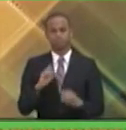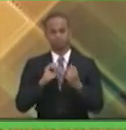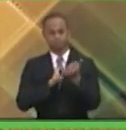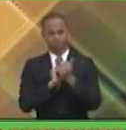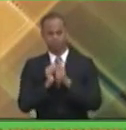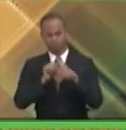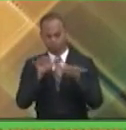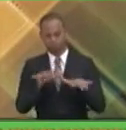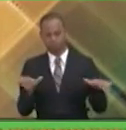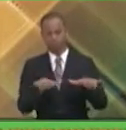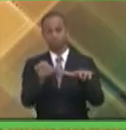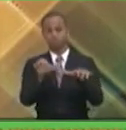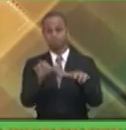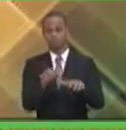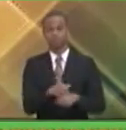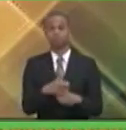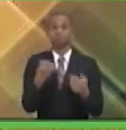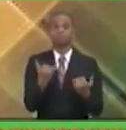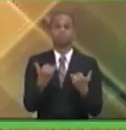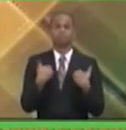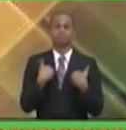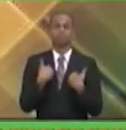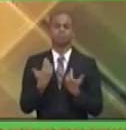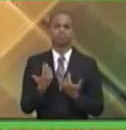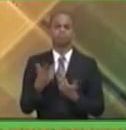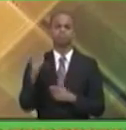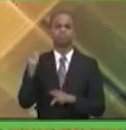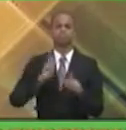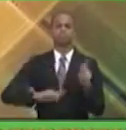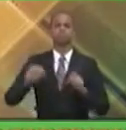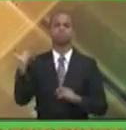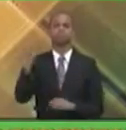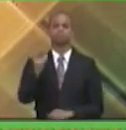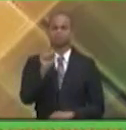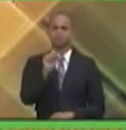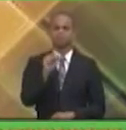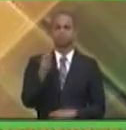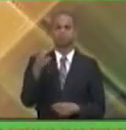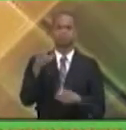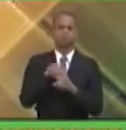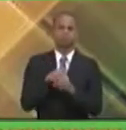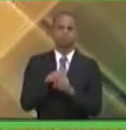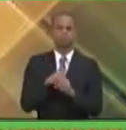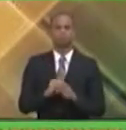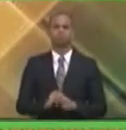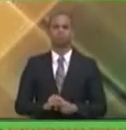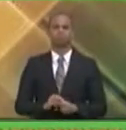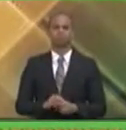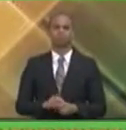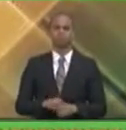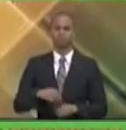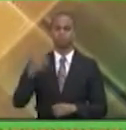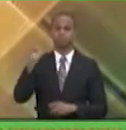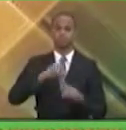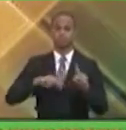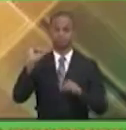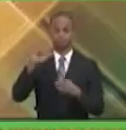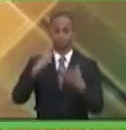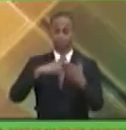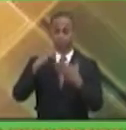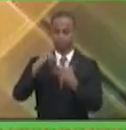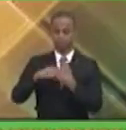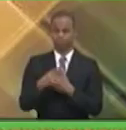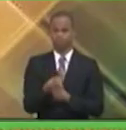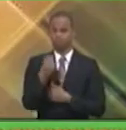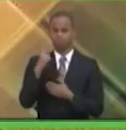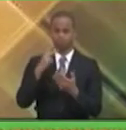deportes. Pues ahora tenemos que gente que participa, gente que está en estos proyectos. Uno